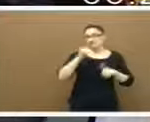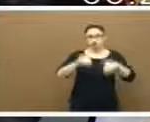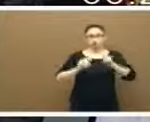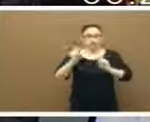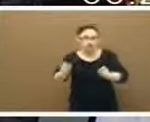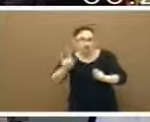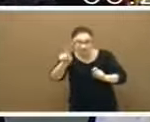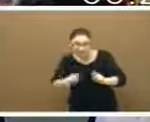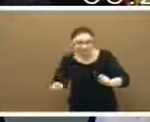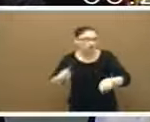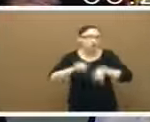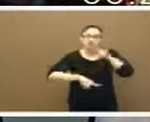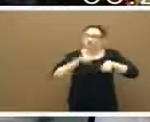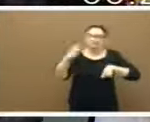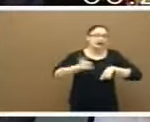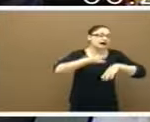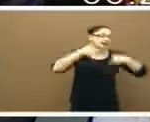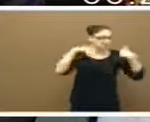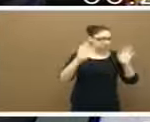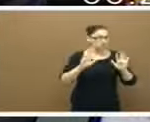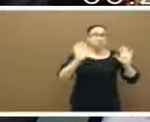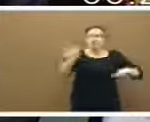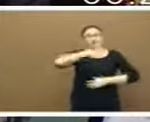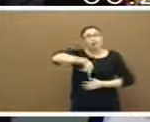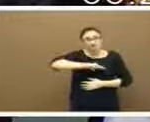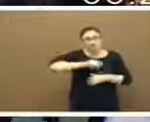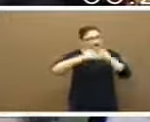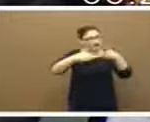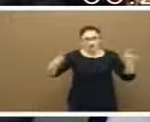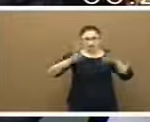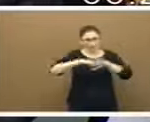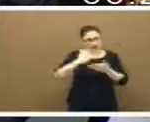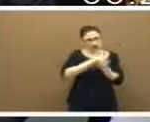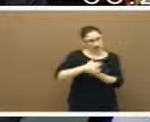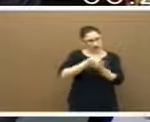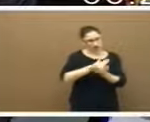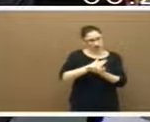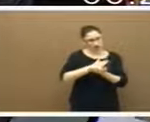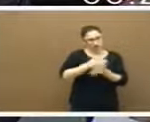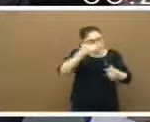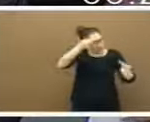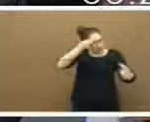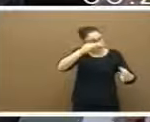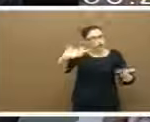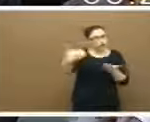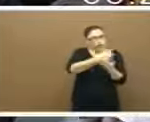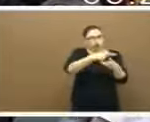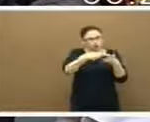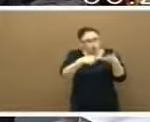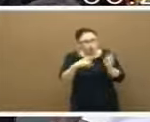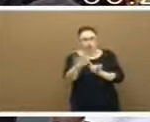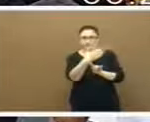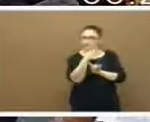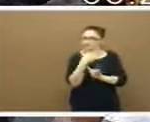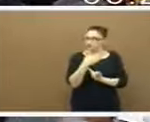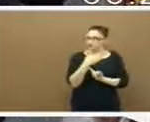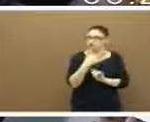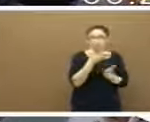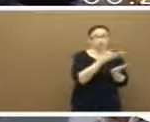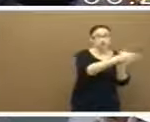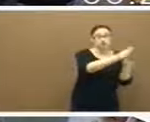función también de las bajas, pero nosotros estamos abiertos, como en todo, a estudiar detenidamente lo que se presenta por los distintos grupos y además